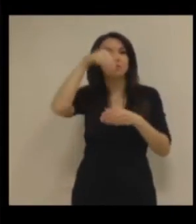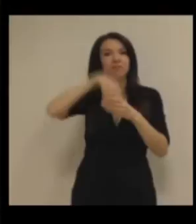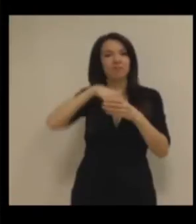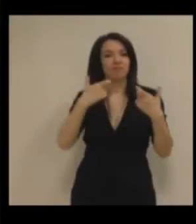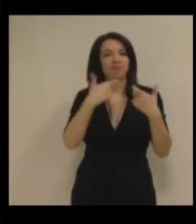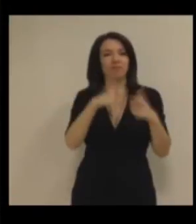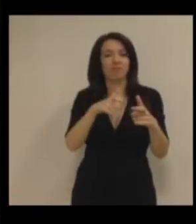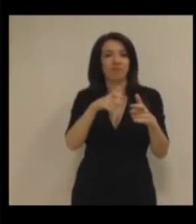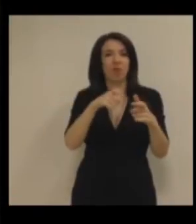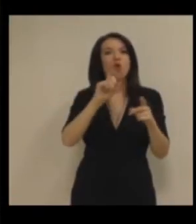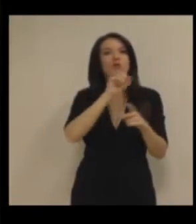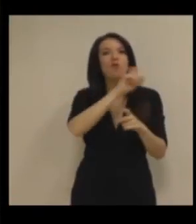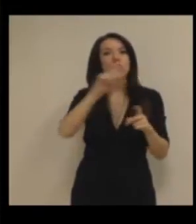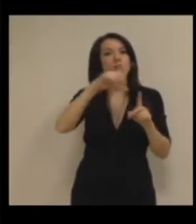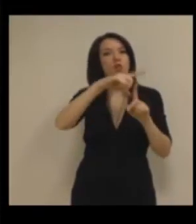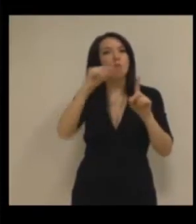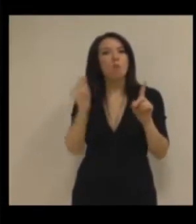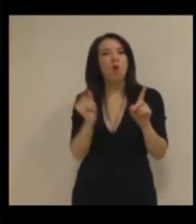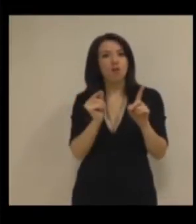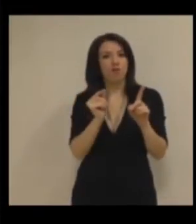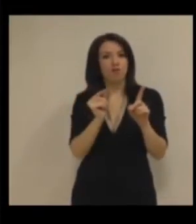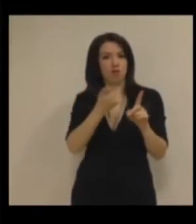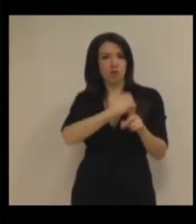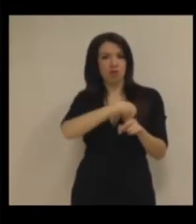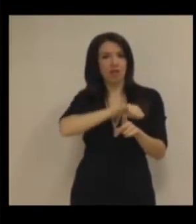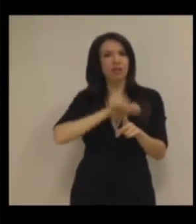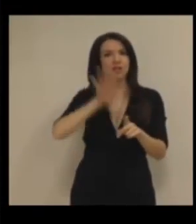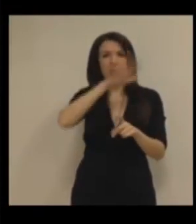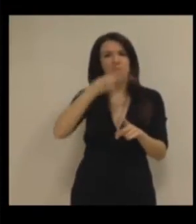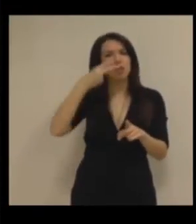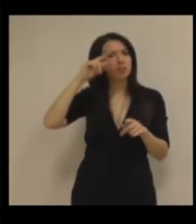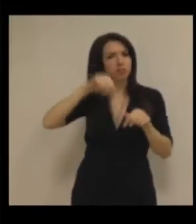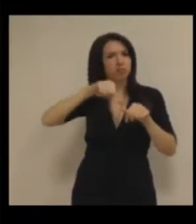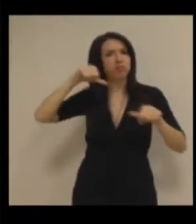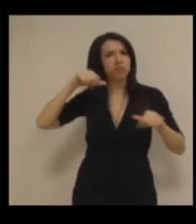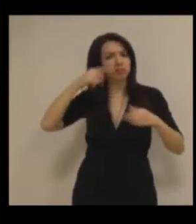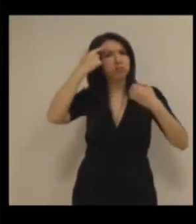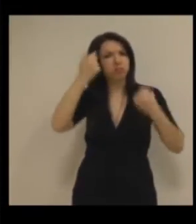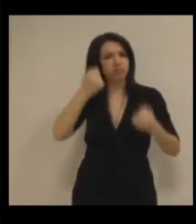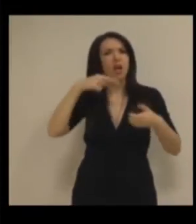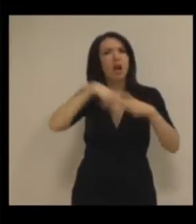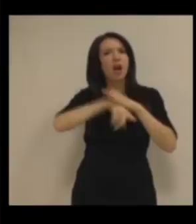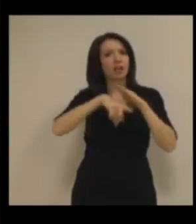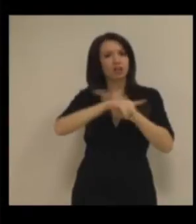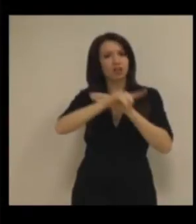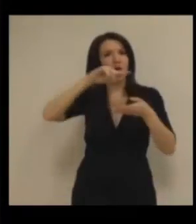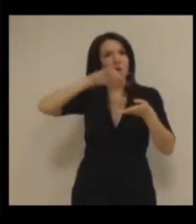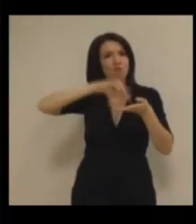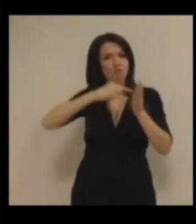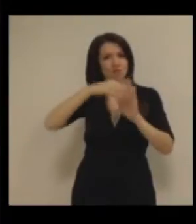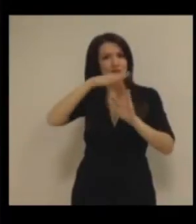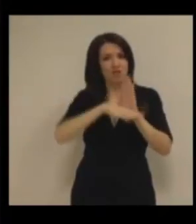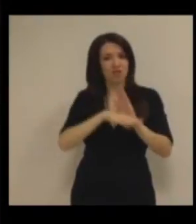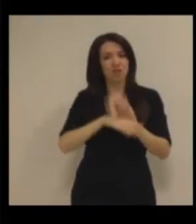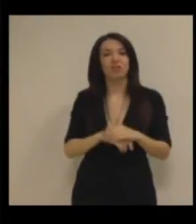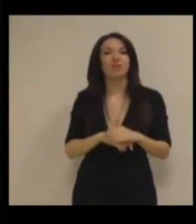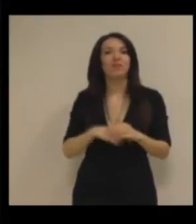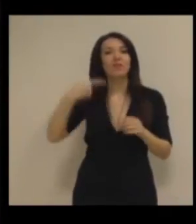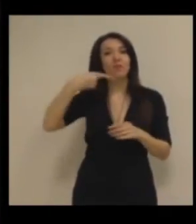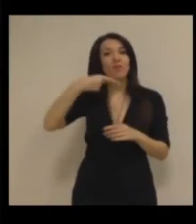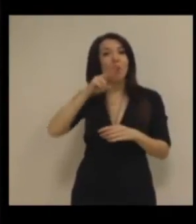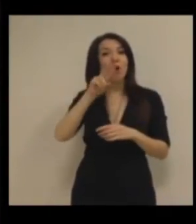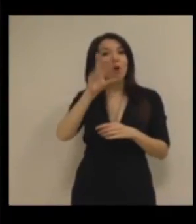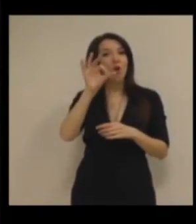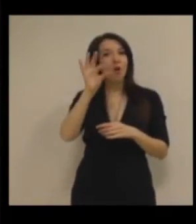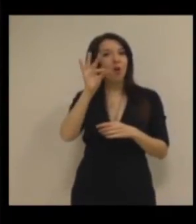de la Fundación Vodafone España, con amplia experiencia en gestión de proyectos. Y Gustavo, una de